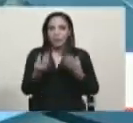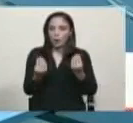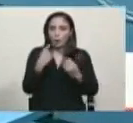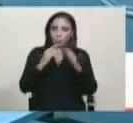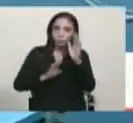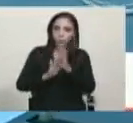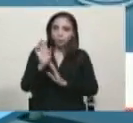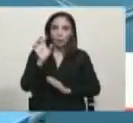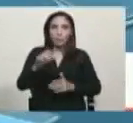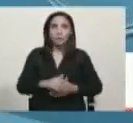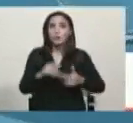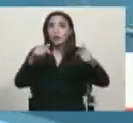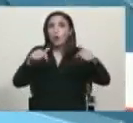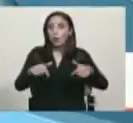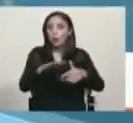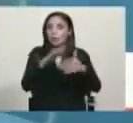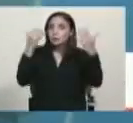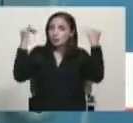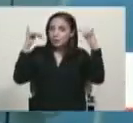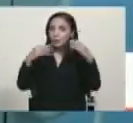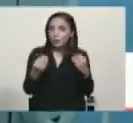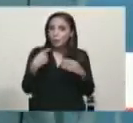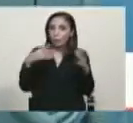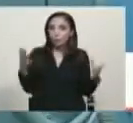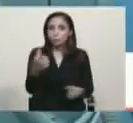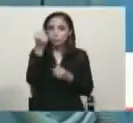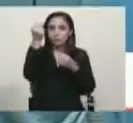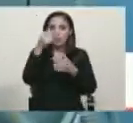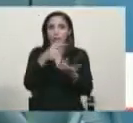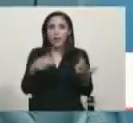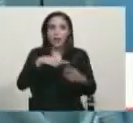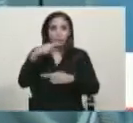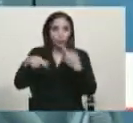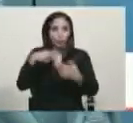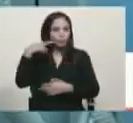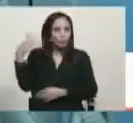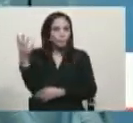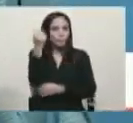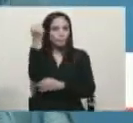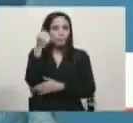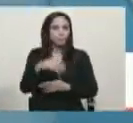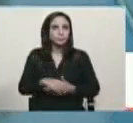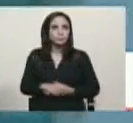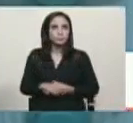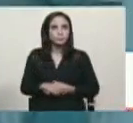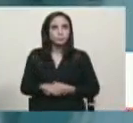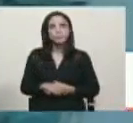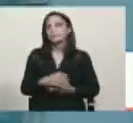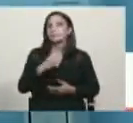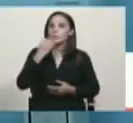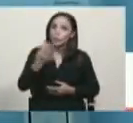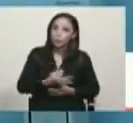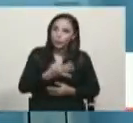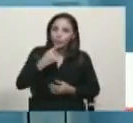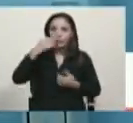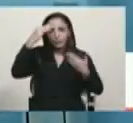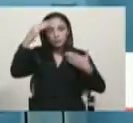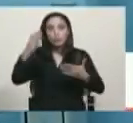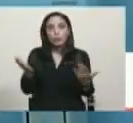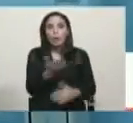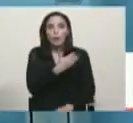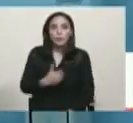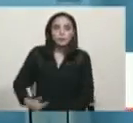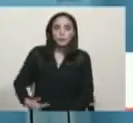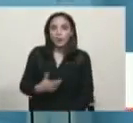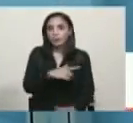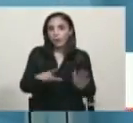nuestra patria. Hoy celebramos este logro de nuestra revolución bolivariana. Buenas tardes, saludo a nuestro presidente legítimo